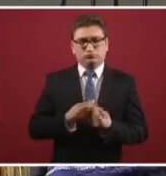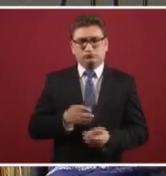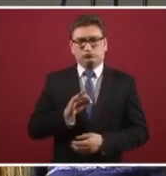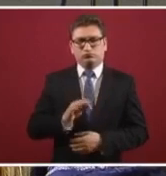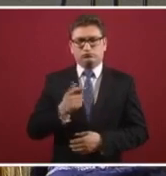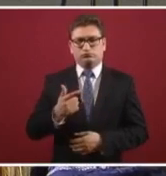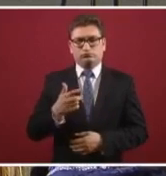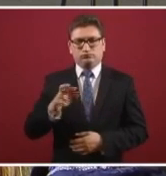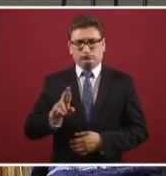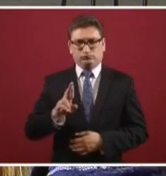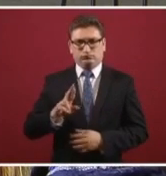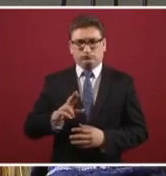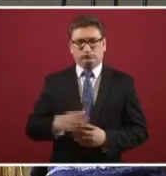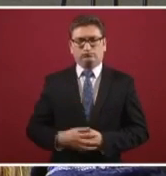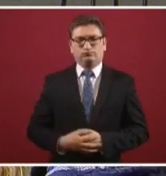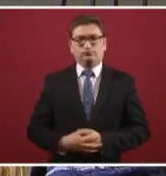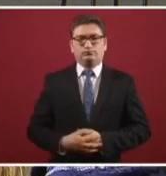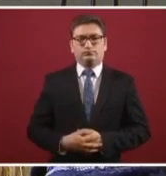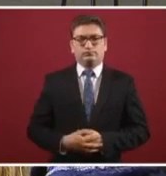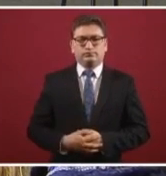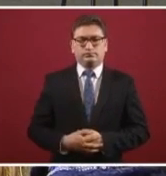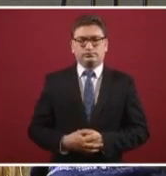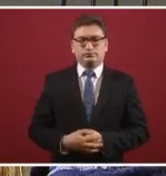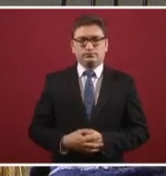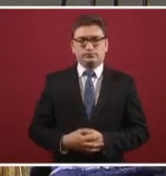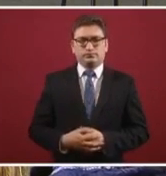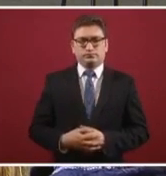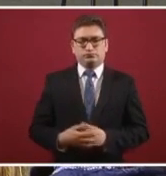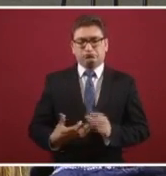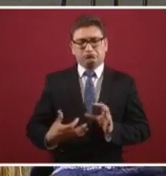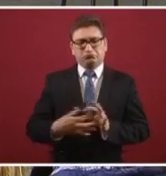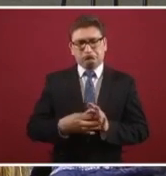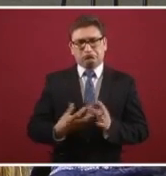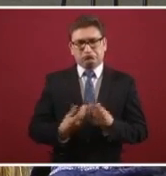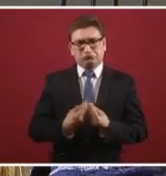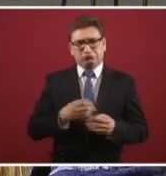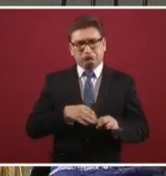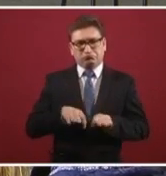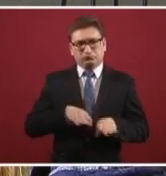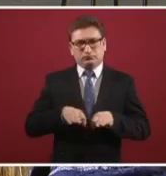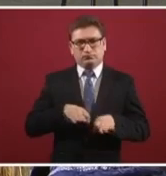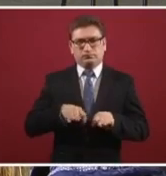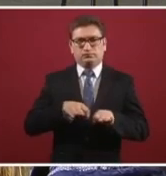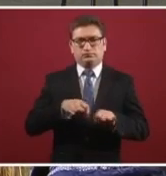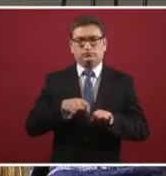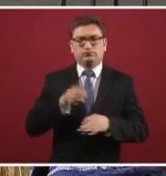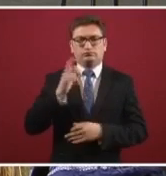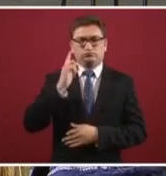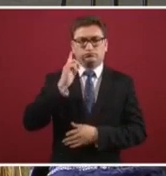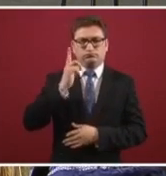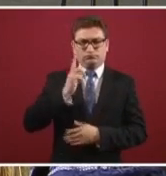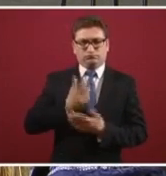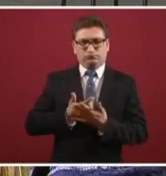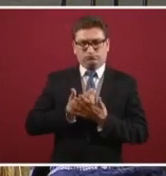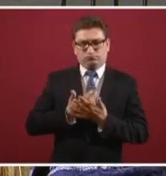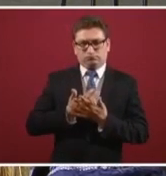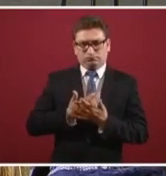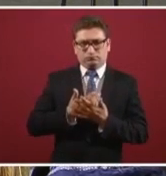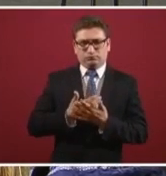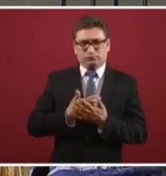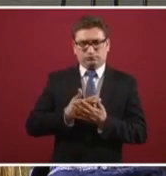General de la República y yo espero que se tengan